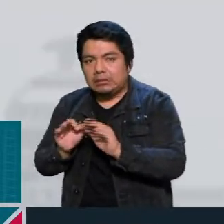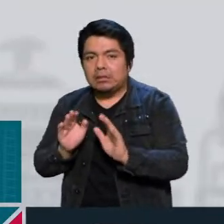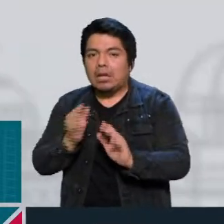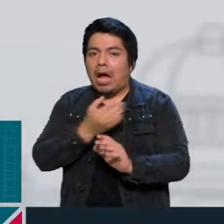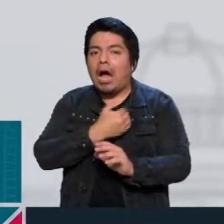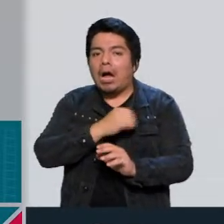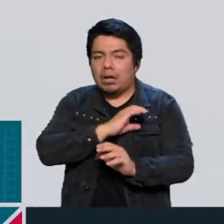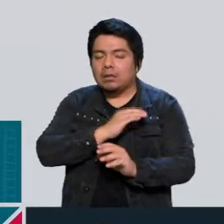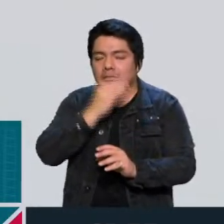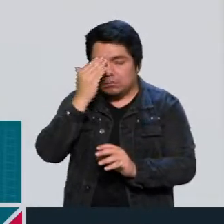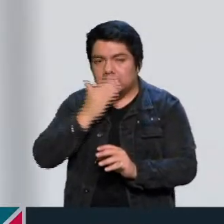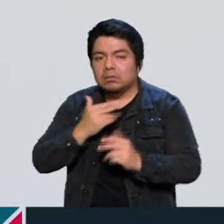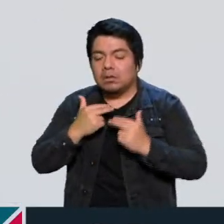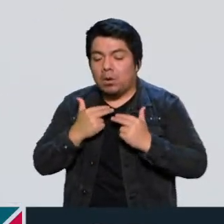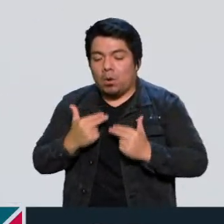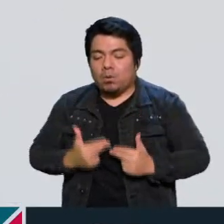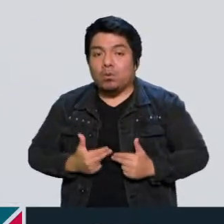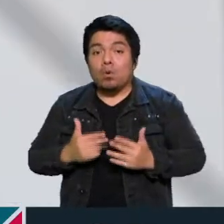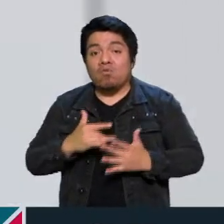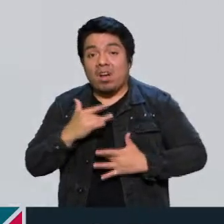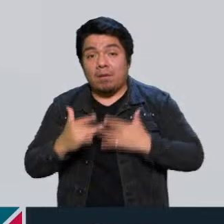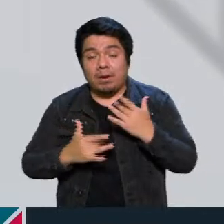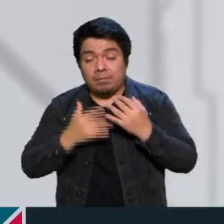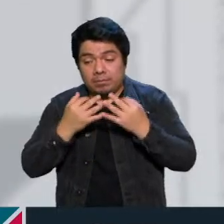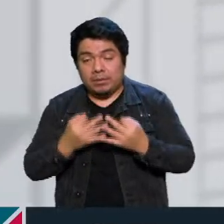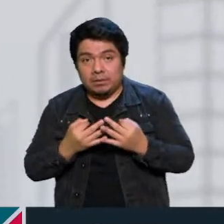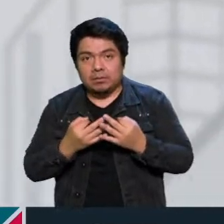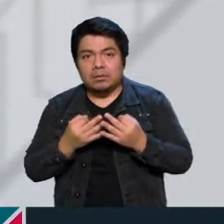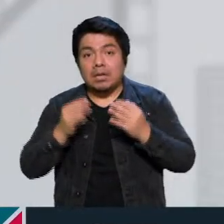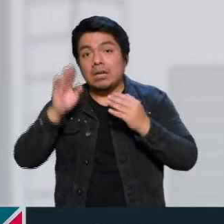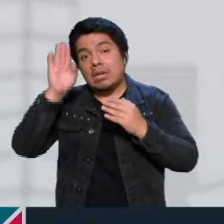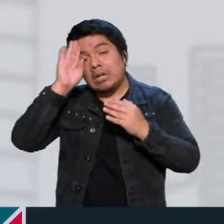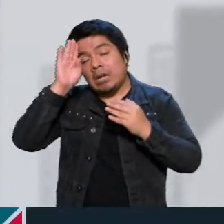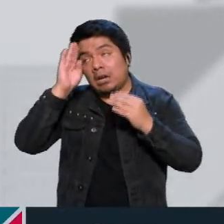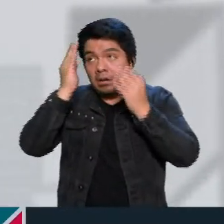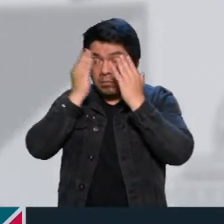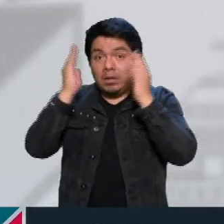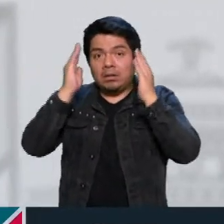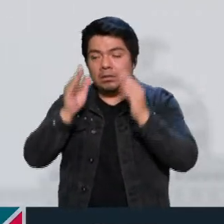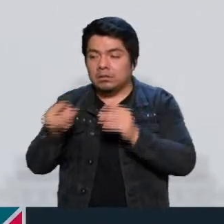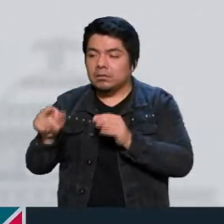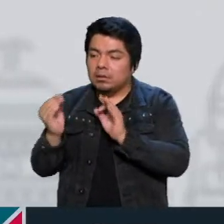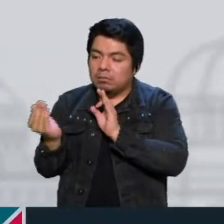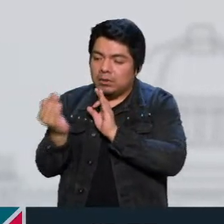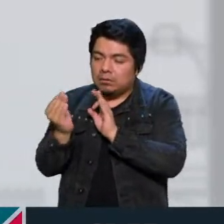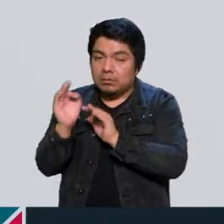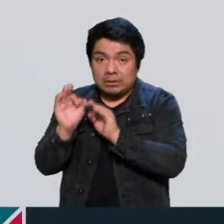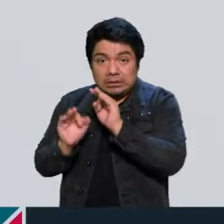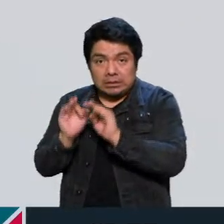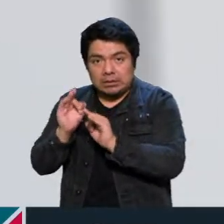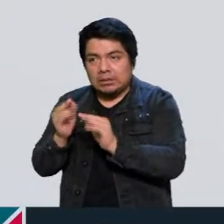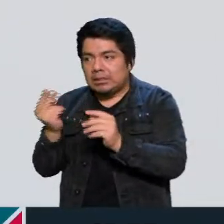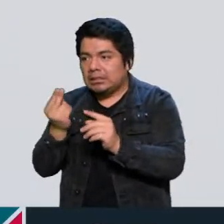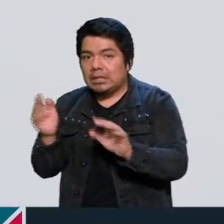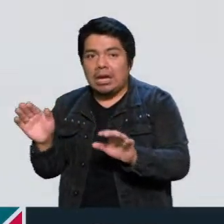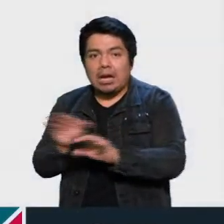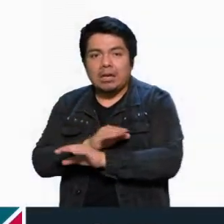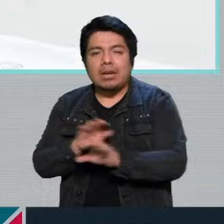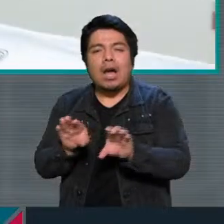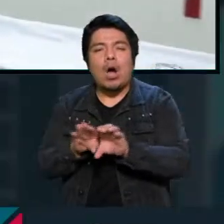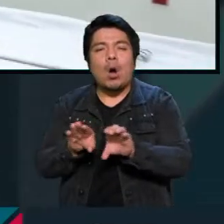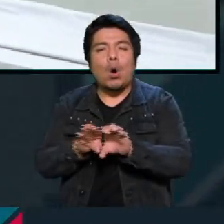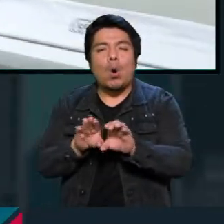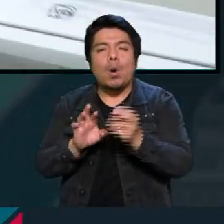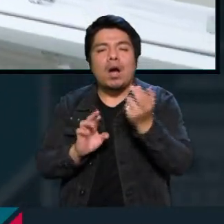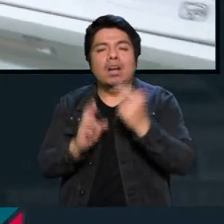muy presente con el humanismo mexicano. Tiene que haber un cambio en la concepción de lo que es la atención al paciente en esta situación que se conoce como